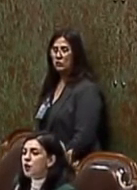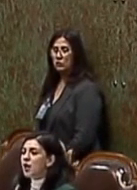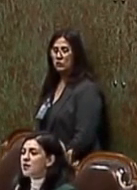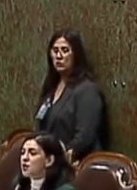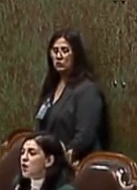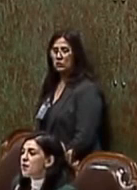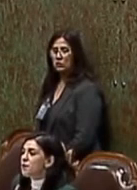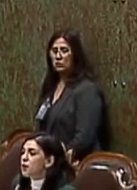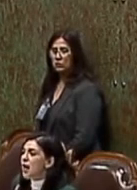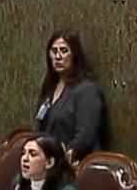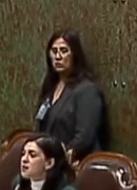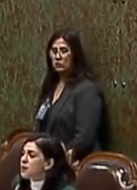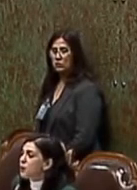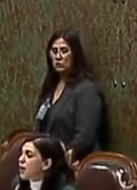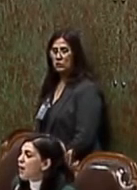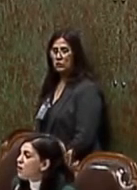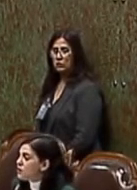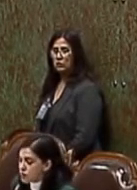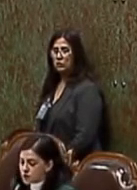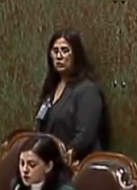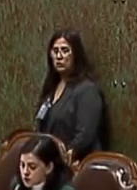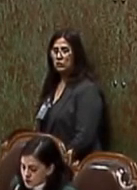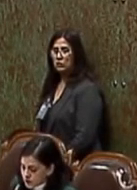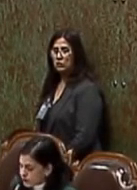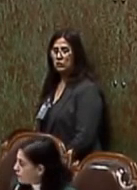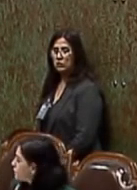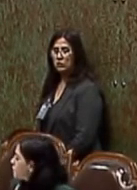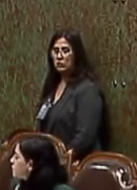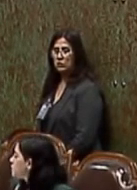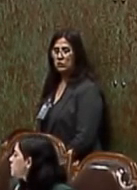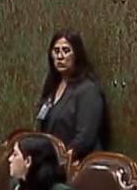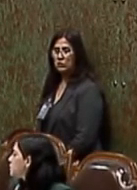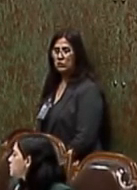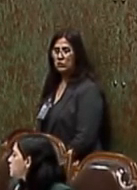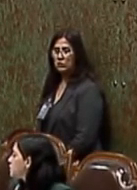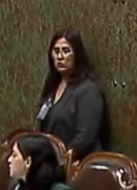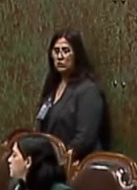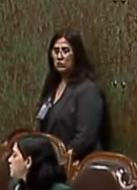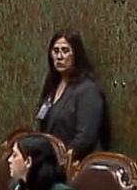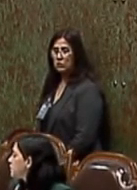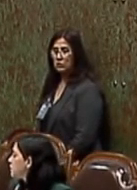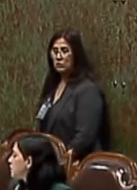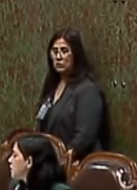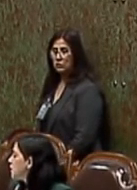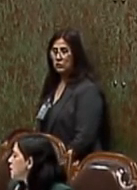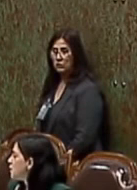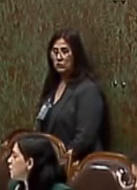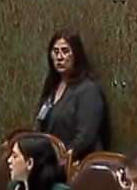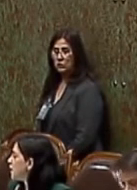¿Han votado todas las señoras diputadas y diputados? Me falta la diputada Natalie Castillo.